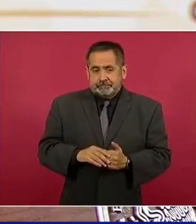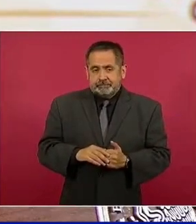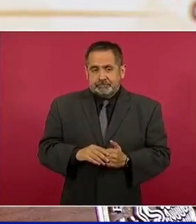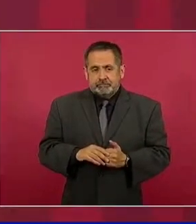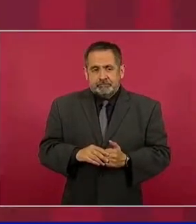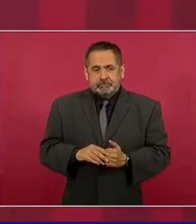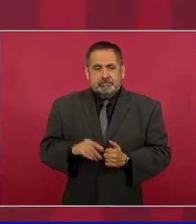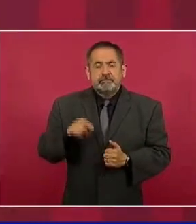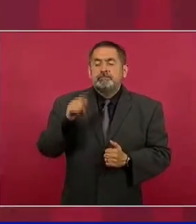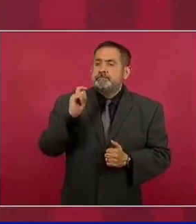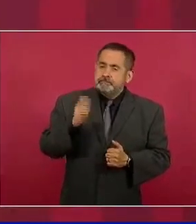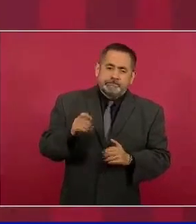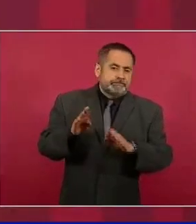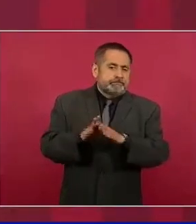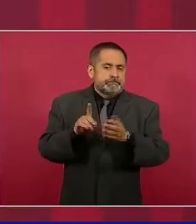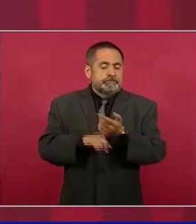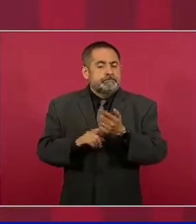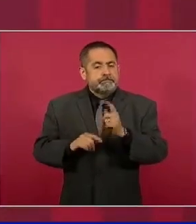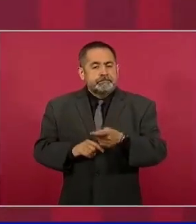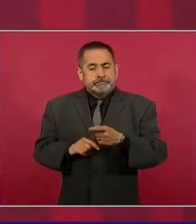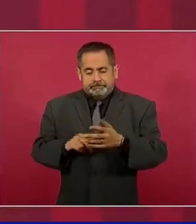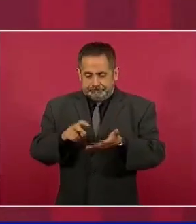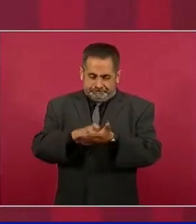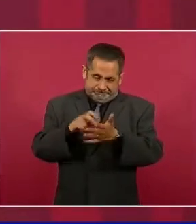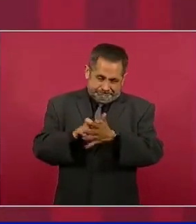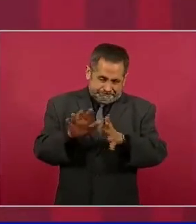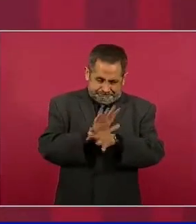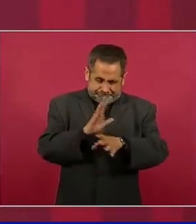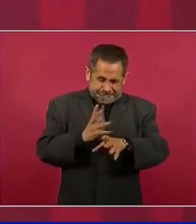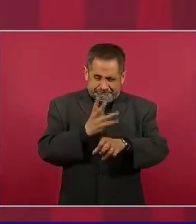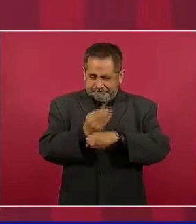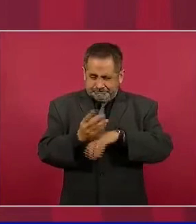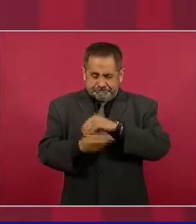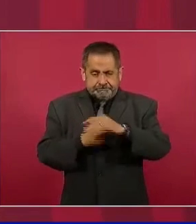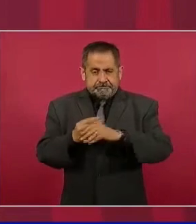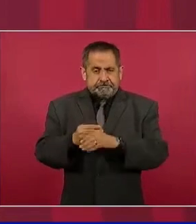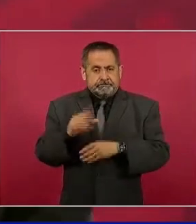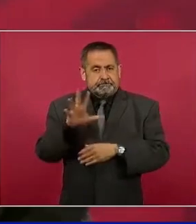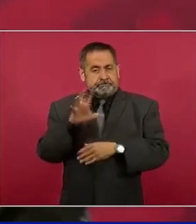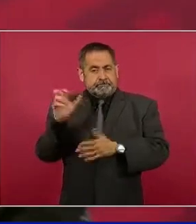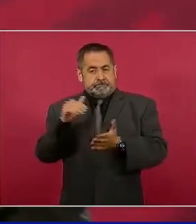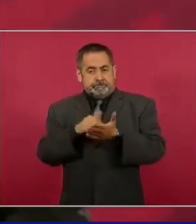aceptarlo. Tuvo que haber una modificación y se aprobó que sea